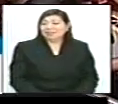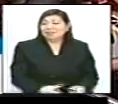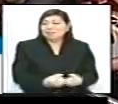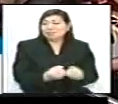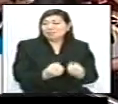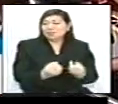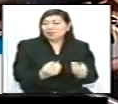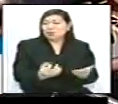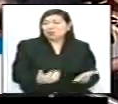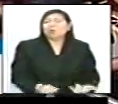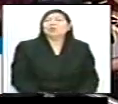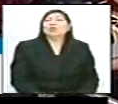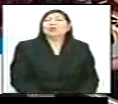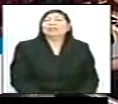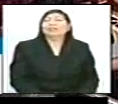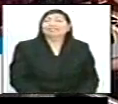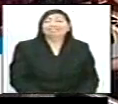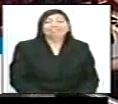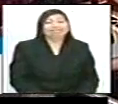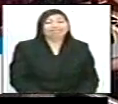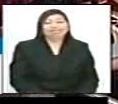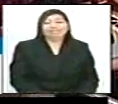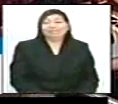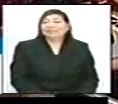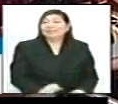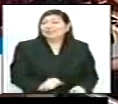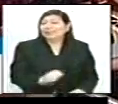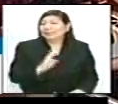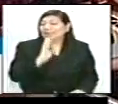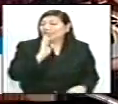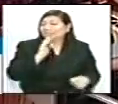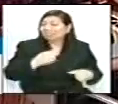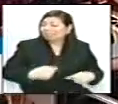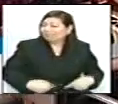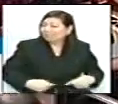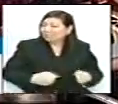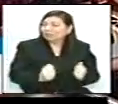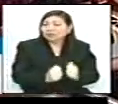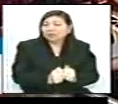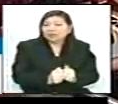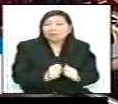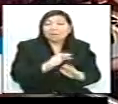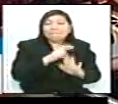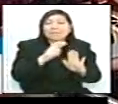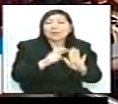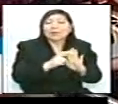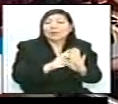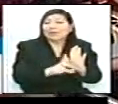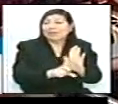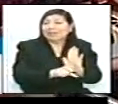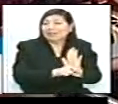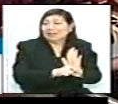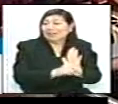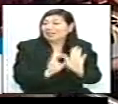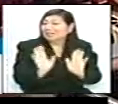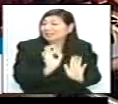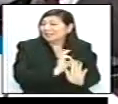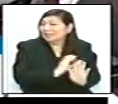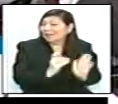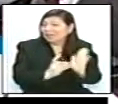centenares de veces en el Congreso de que se ha discutido con proyectos de ley, ni siquiera con